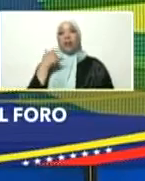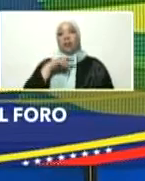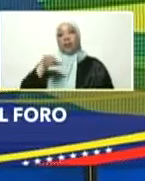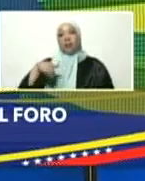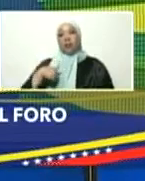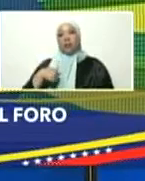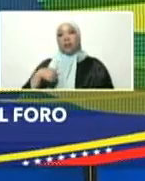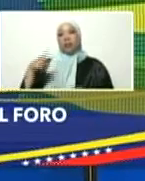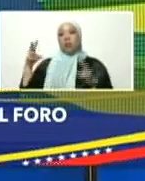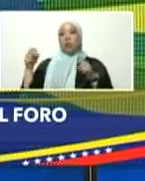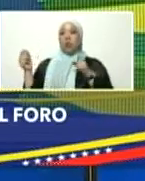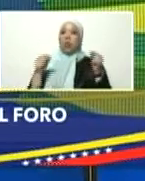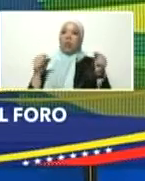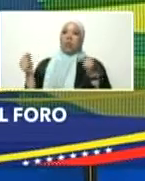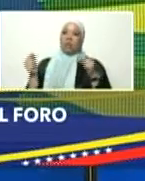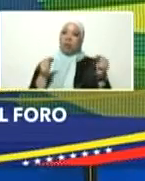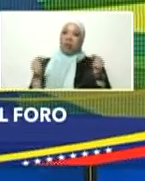buenos debates,